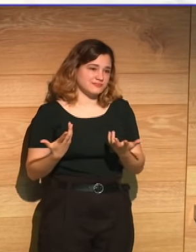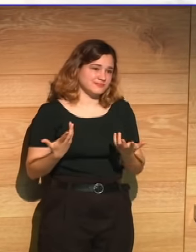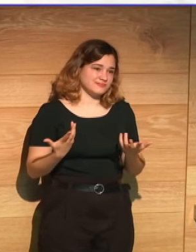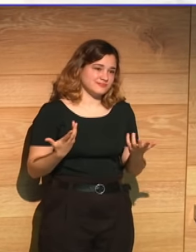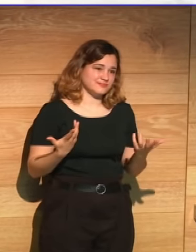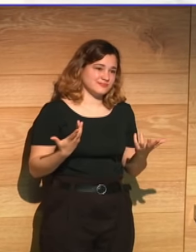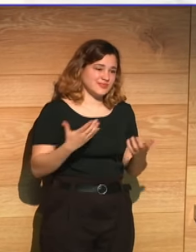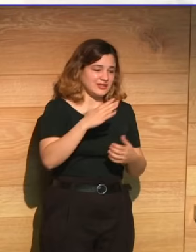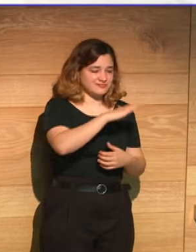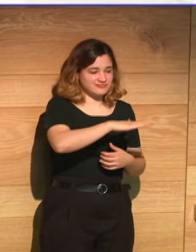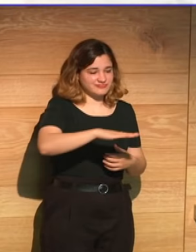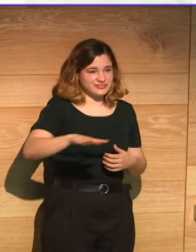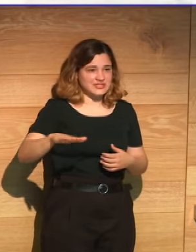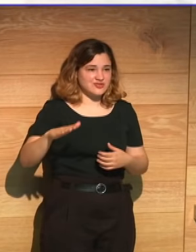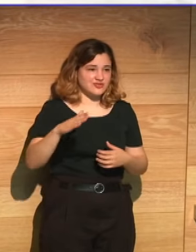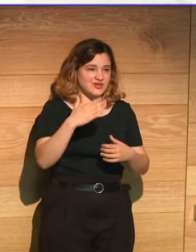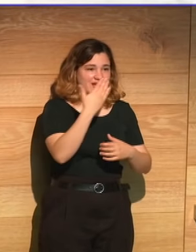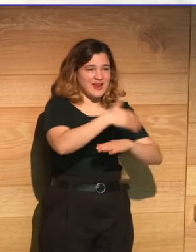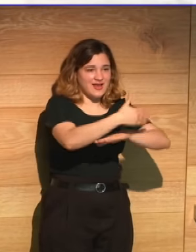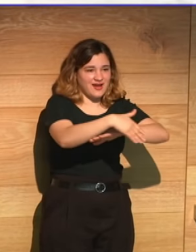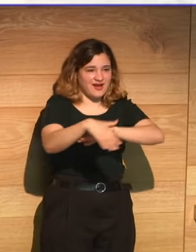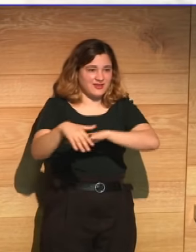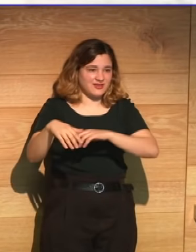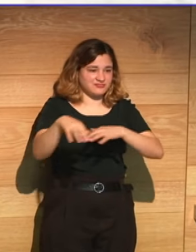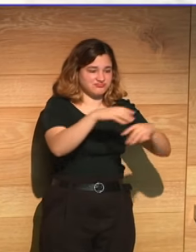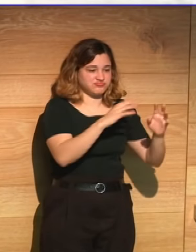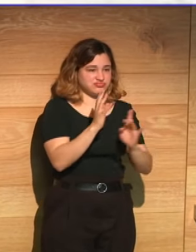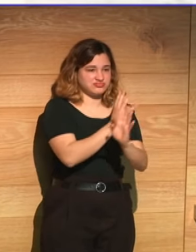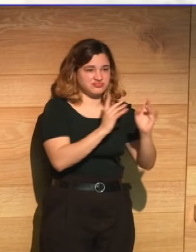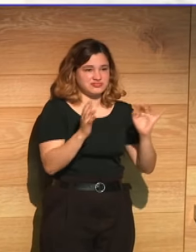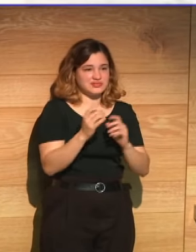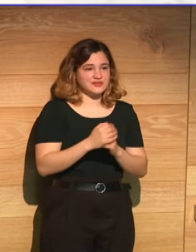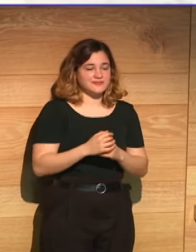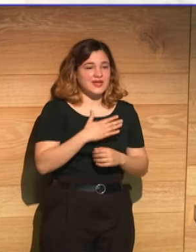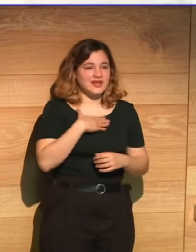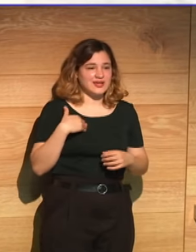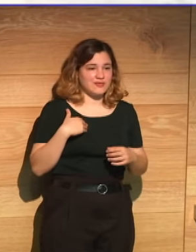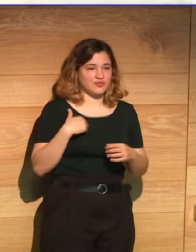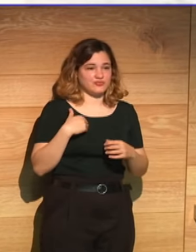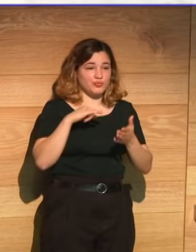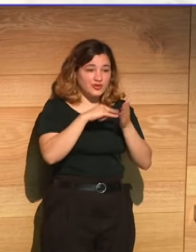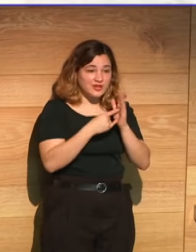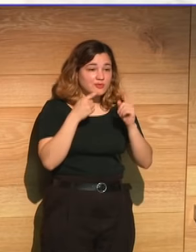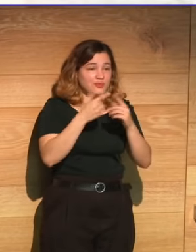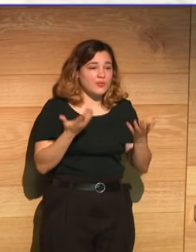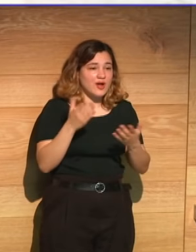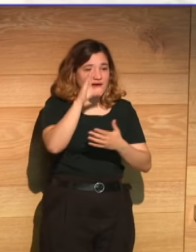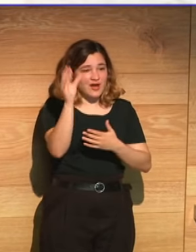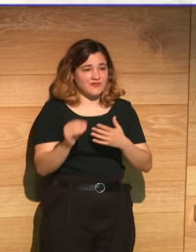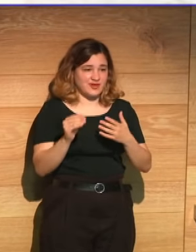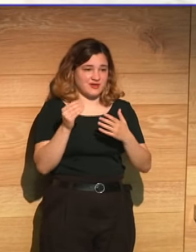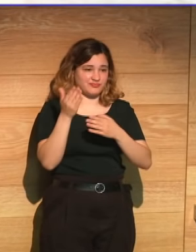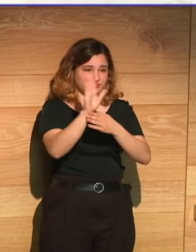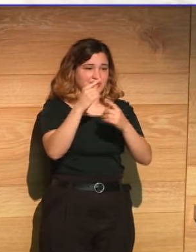de niños de la calle. Y nosotros con este proyecto lo que queremos es mostrar una África diferente, sin obviar, sin